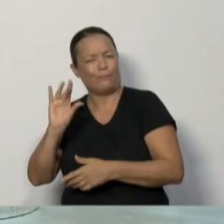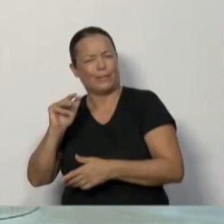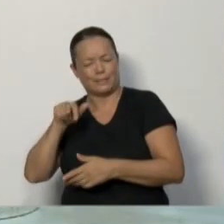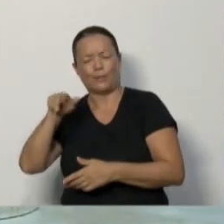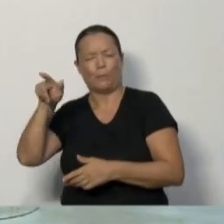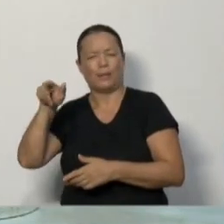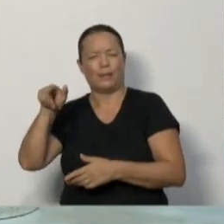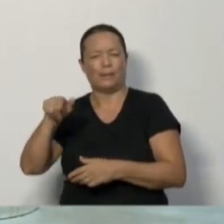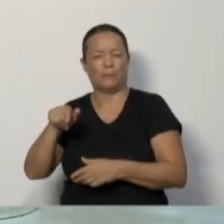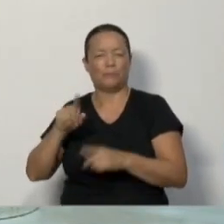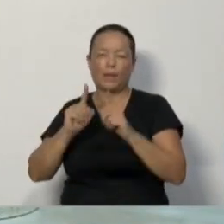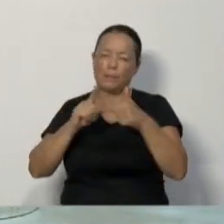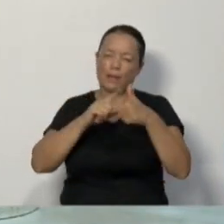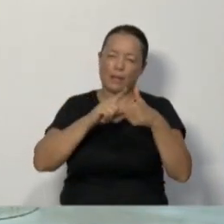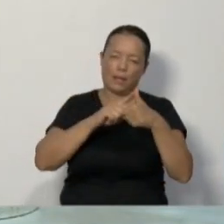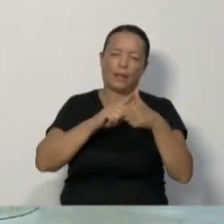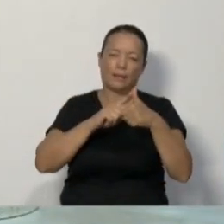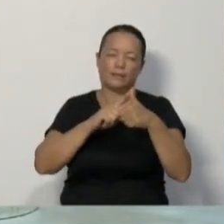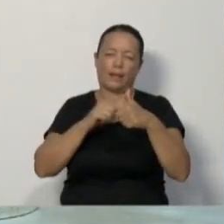el sacrificio a su hijo Isaac.